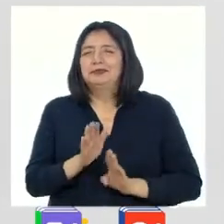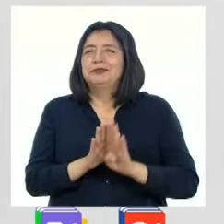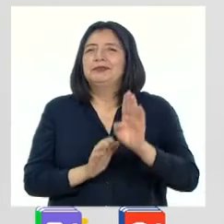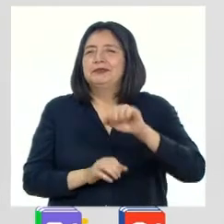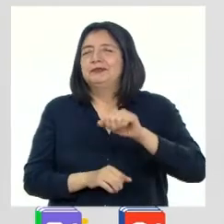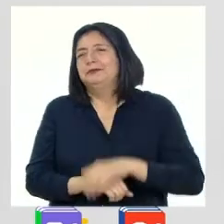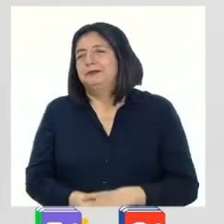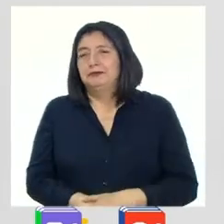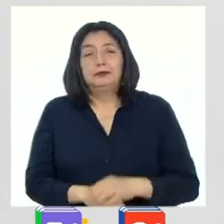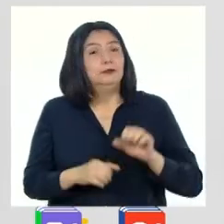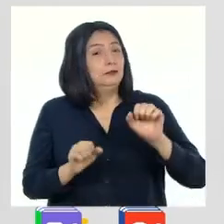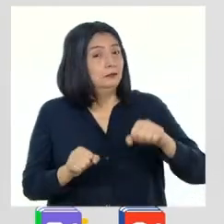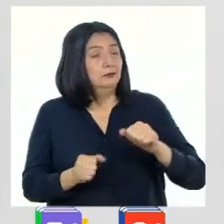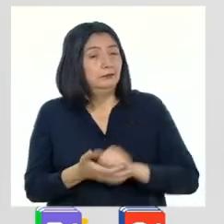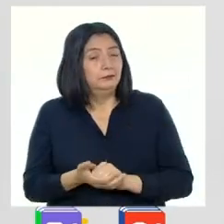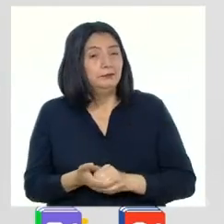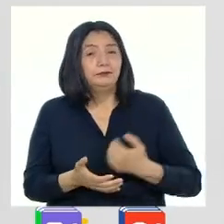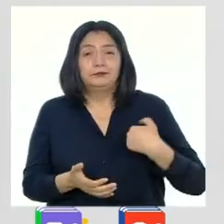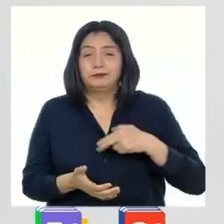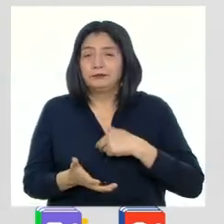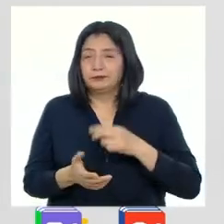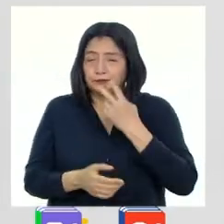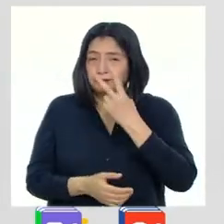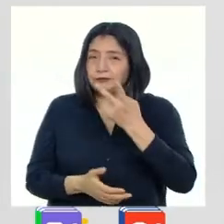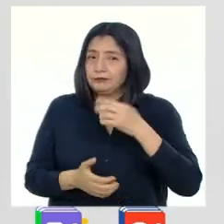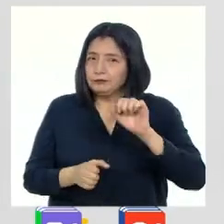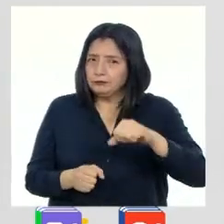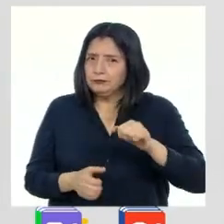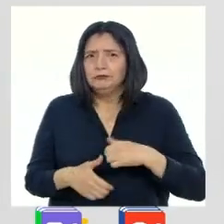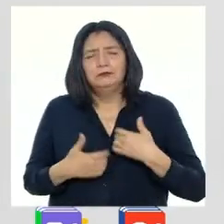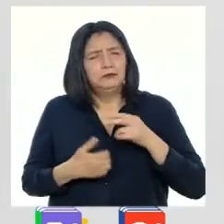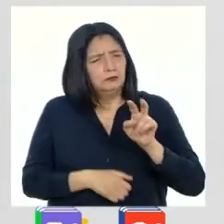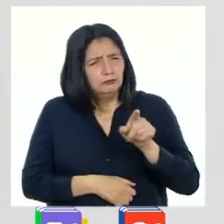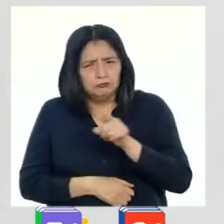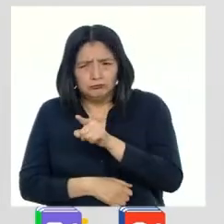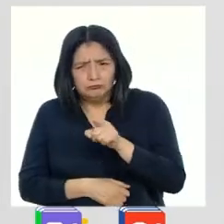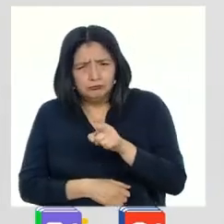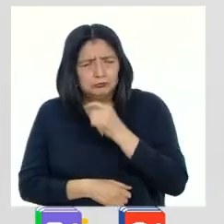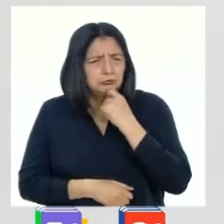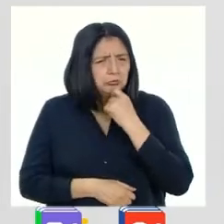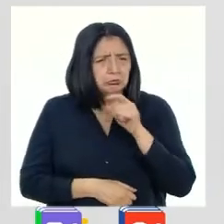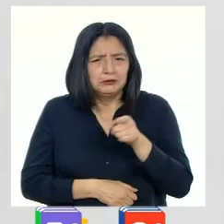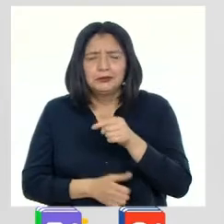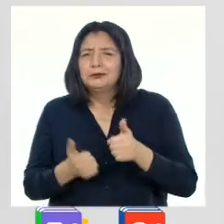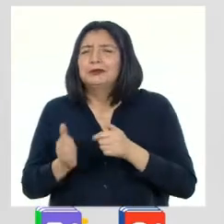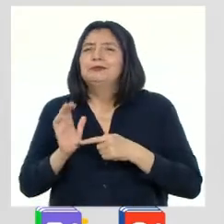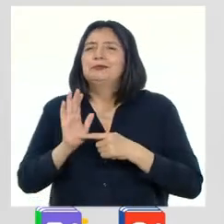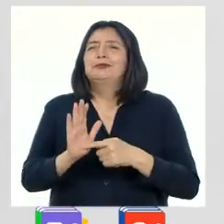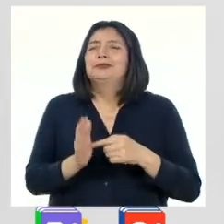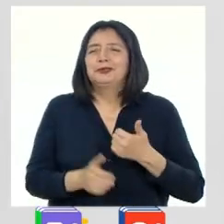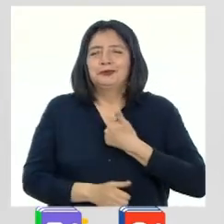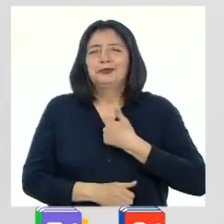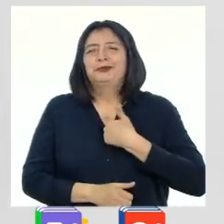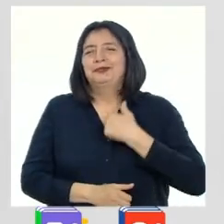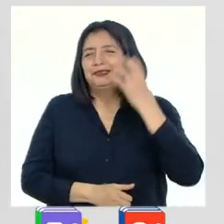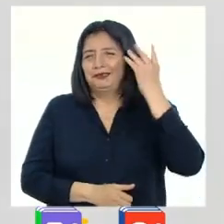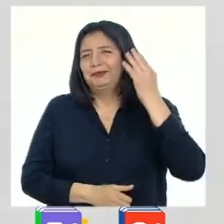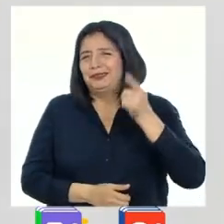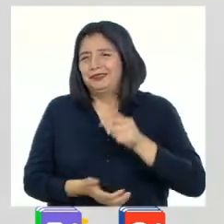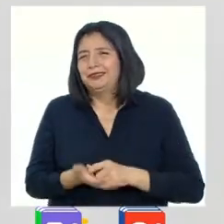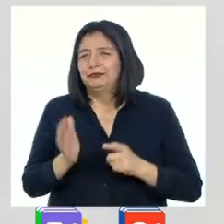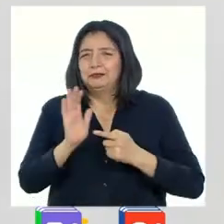es, Patricia, y las opciones que vimos nos pueden servir de inspiración para expresar nuestras propias